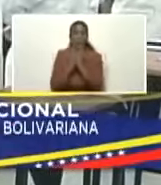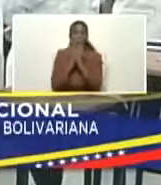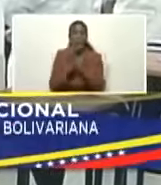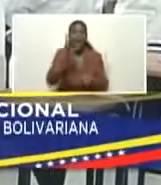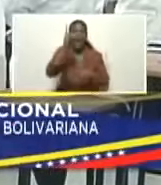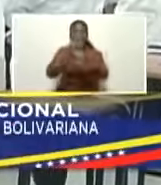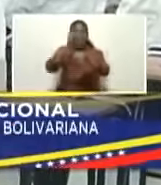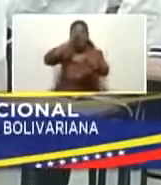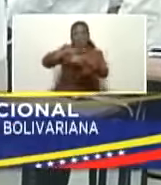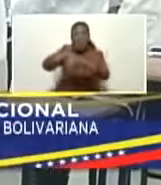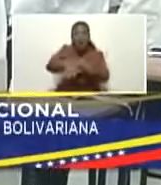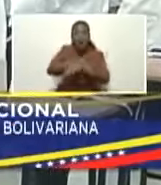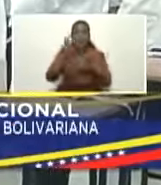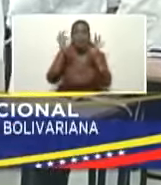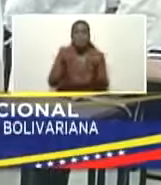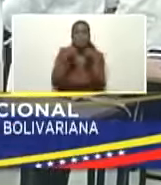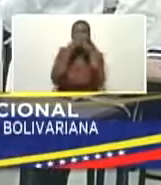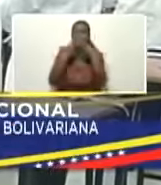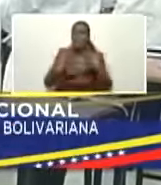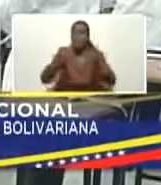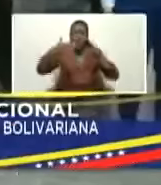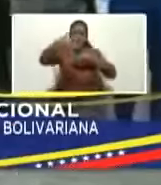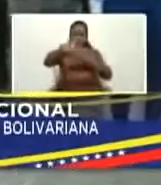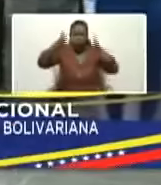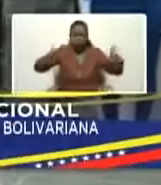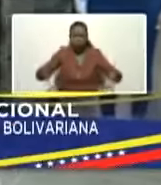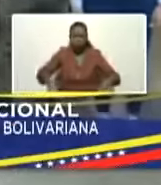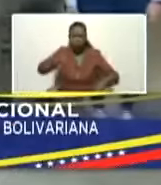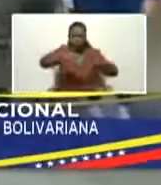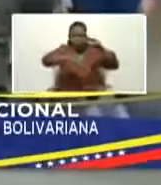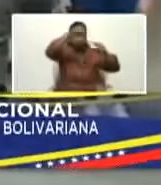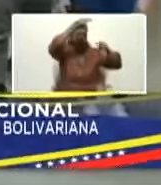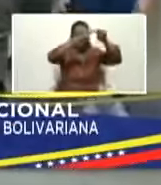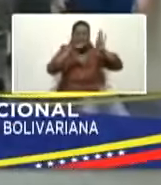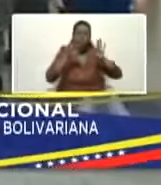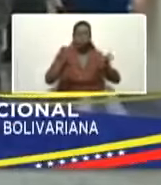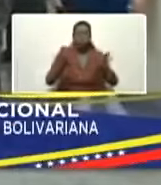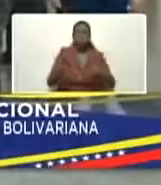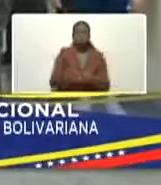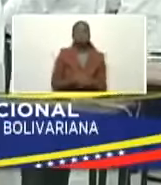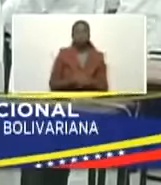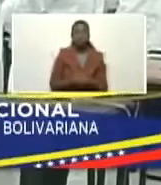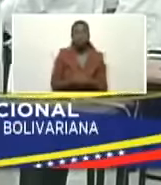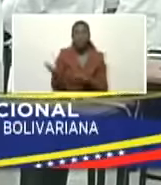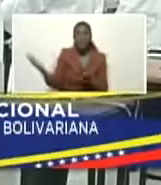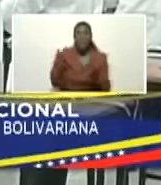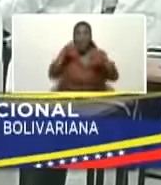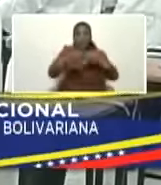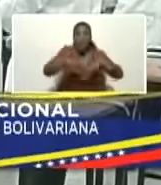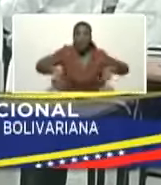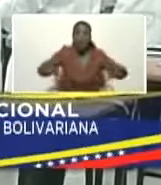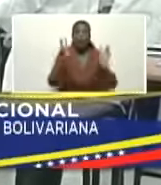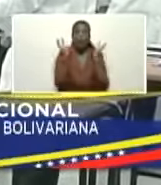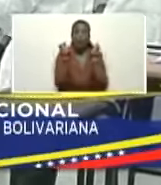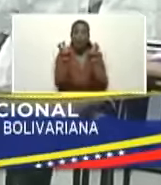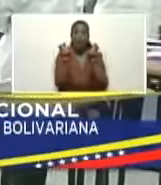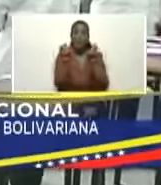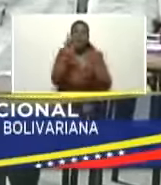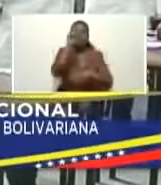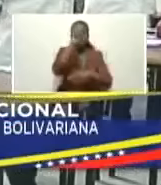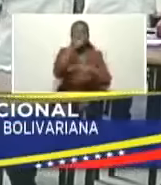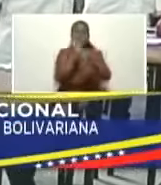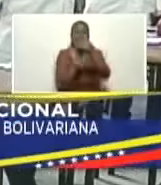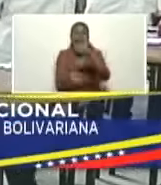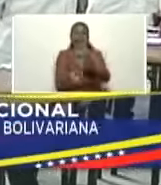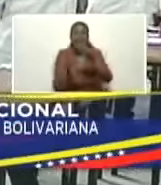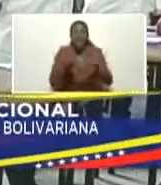Macuro? Una belleza, ¿verdad? Me alegra poder venir a inaugurar esta sede nueva de la UNEFA y